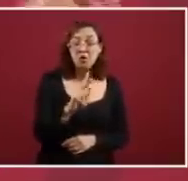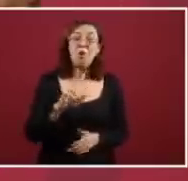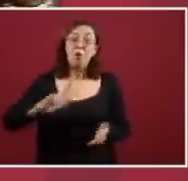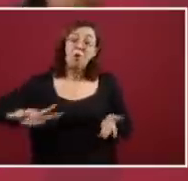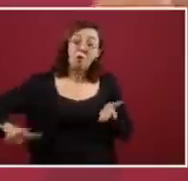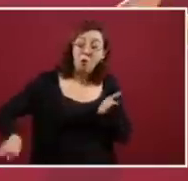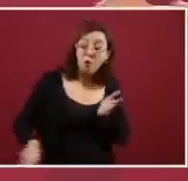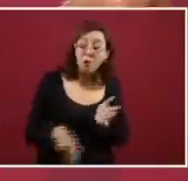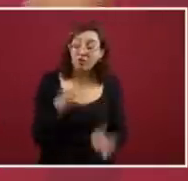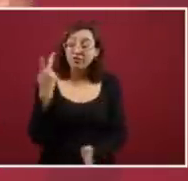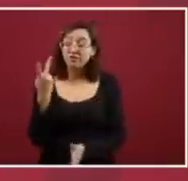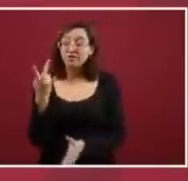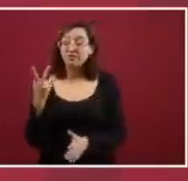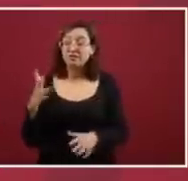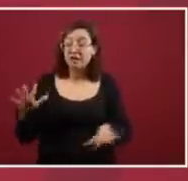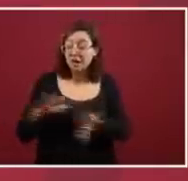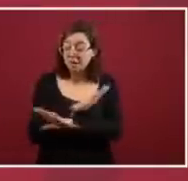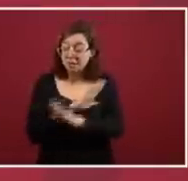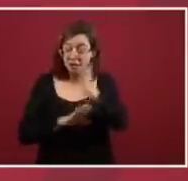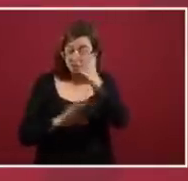van a modificar la Constitución